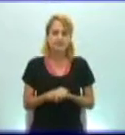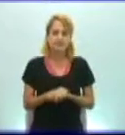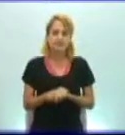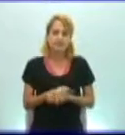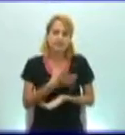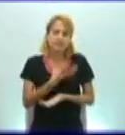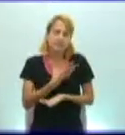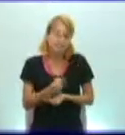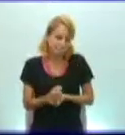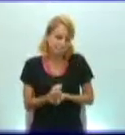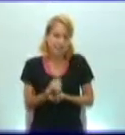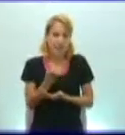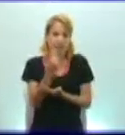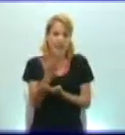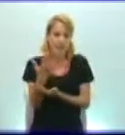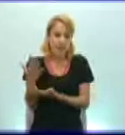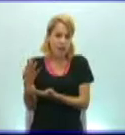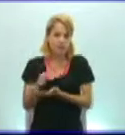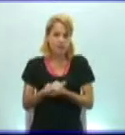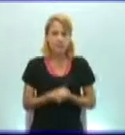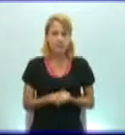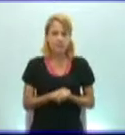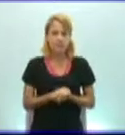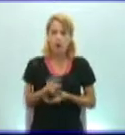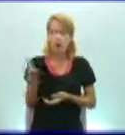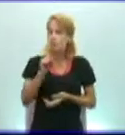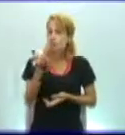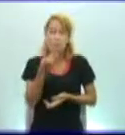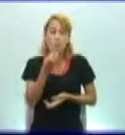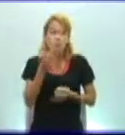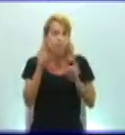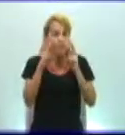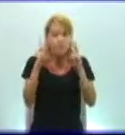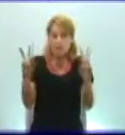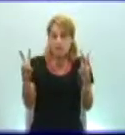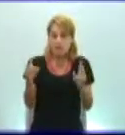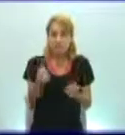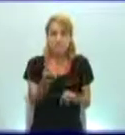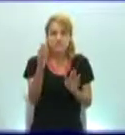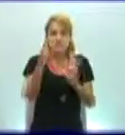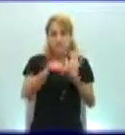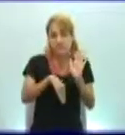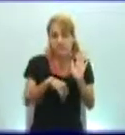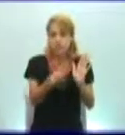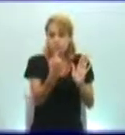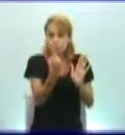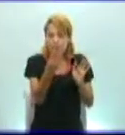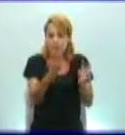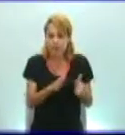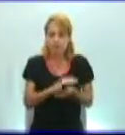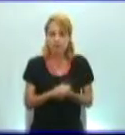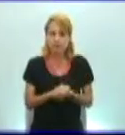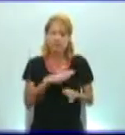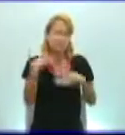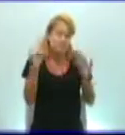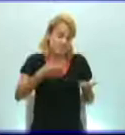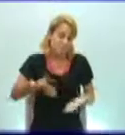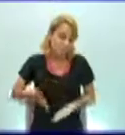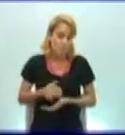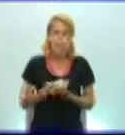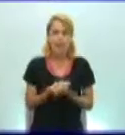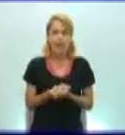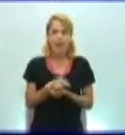Tristemente, la planta no puede vivir sin uno de sus órganos, simplemente se moriría, ya que